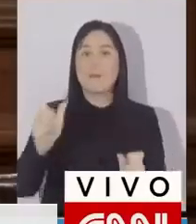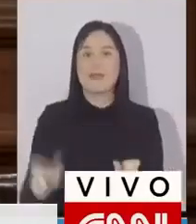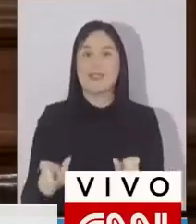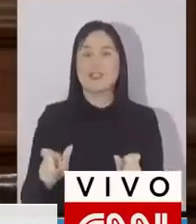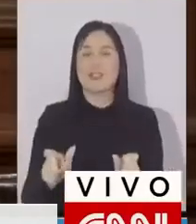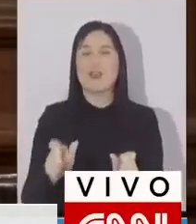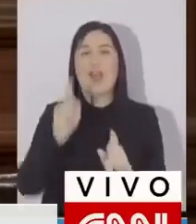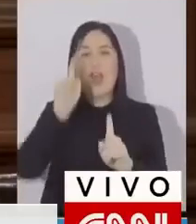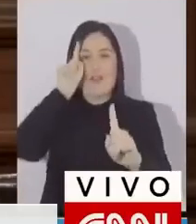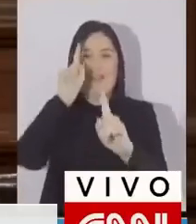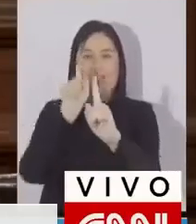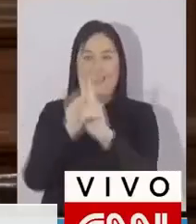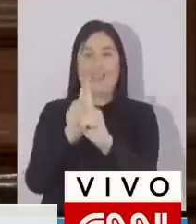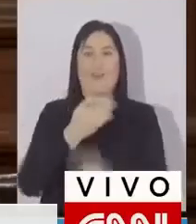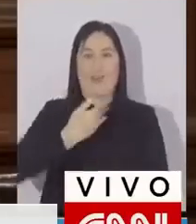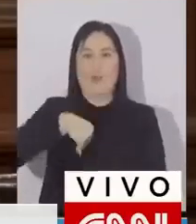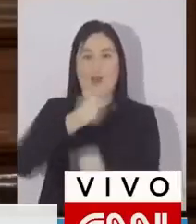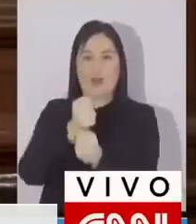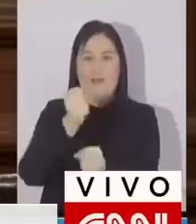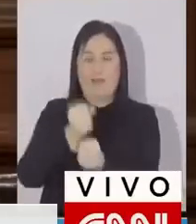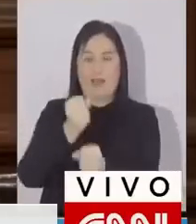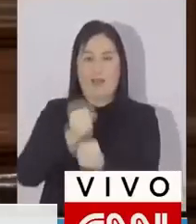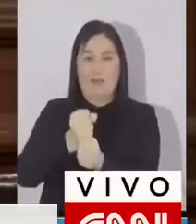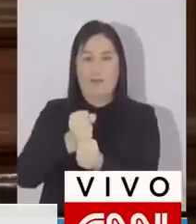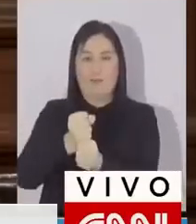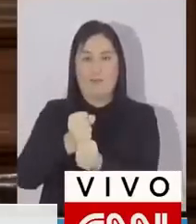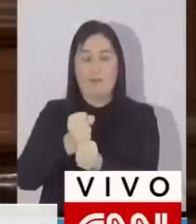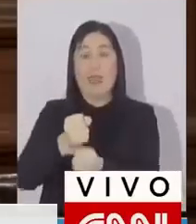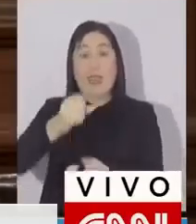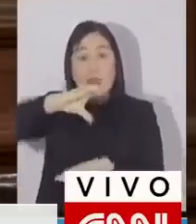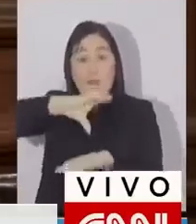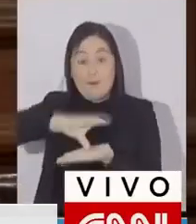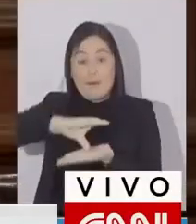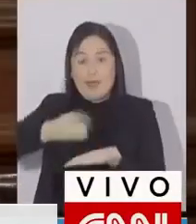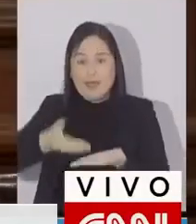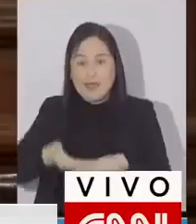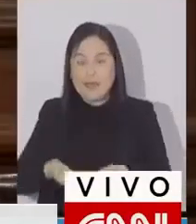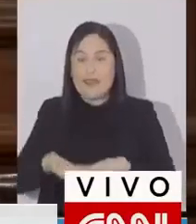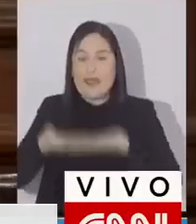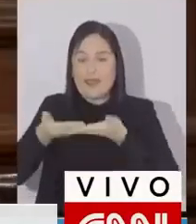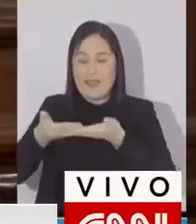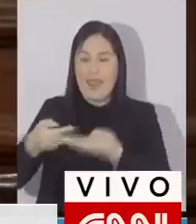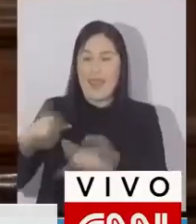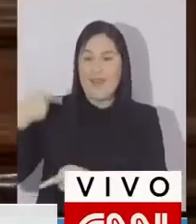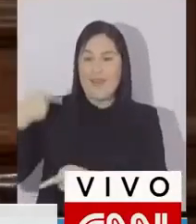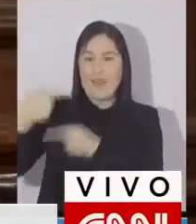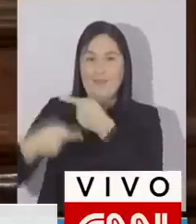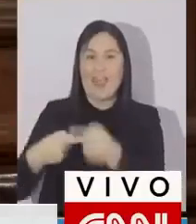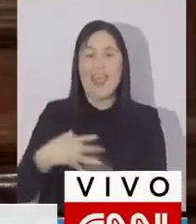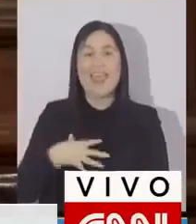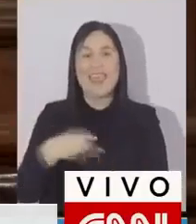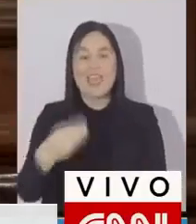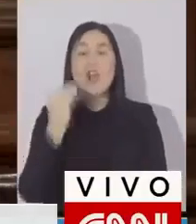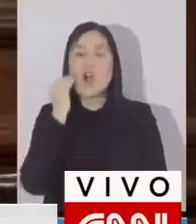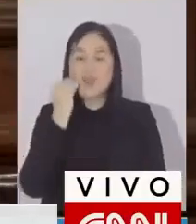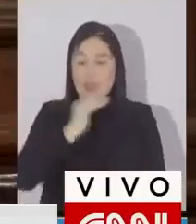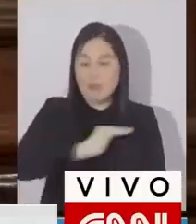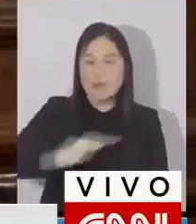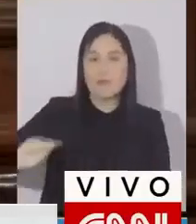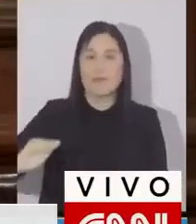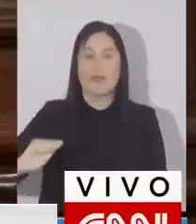centro el país que habremos de heredar a nuestros hijos nietos y a quienes les sigan lo construimos juntos